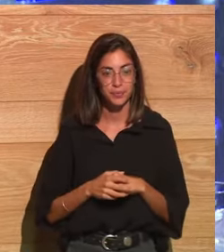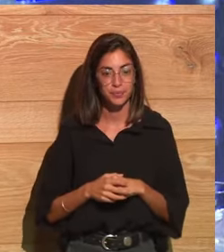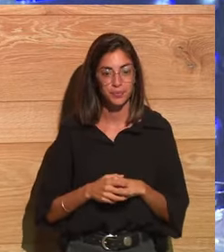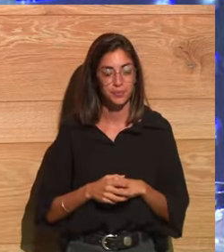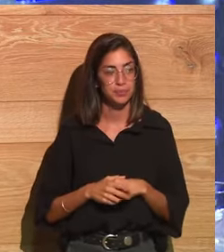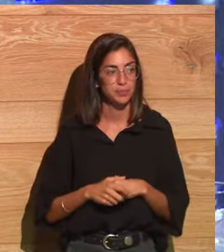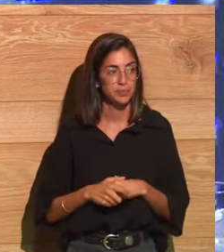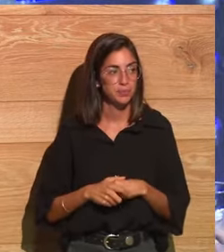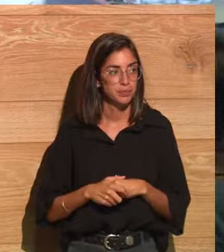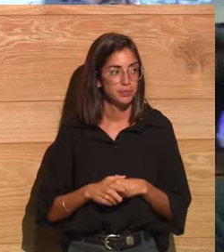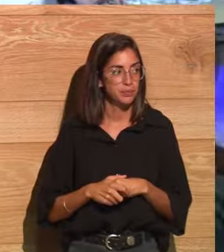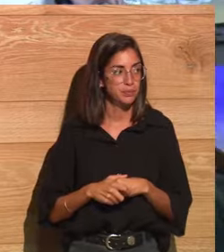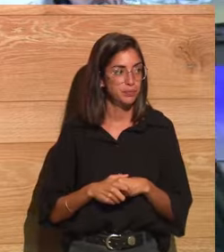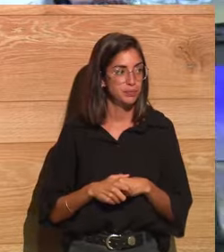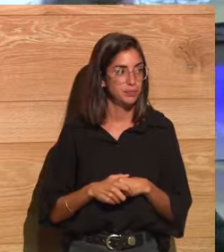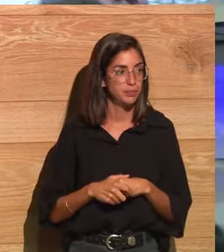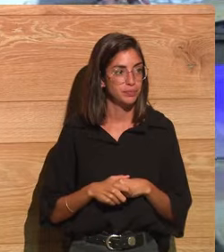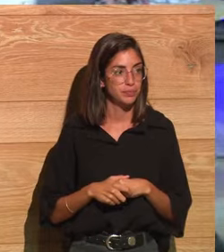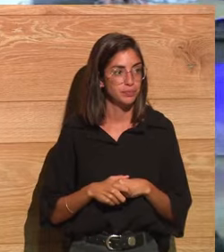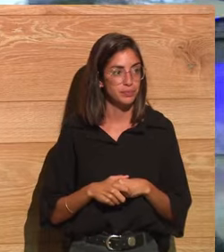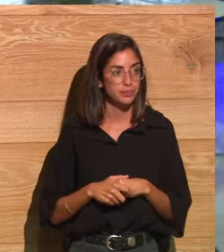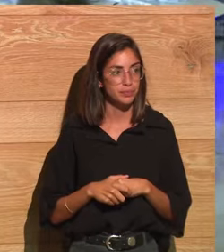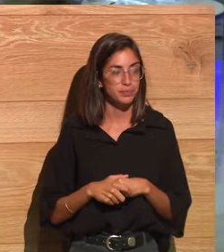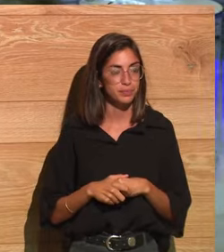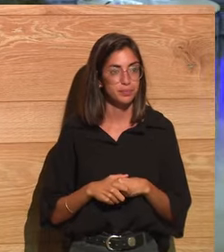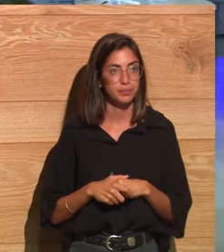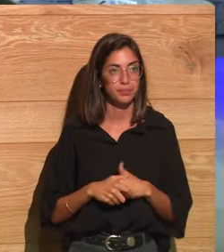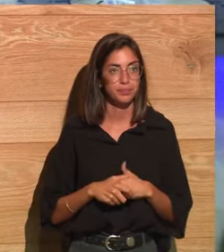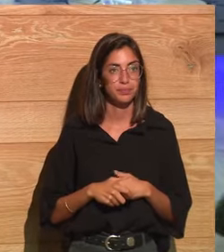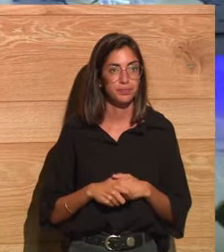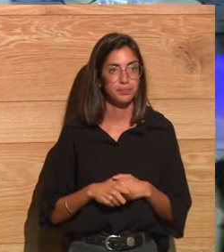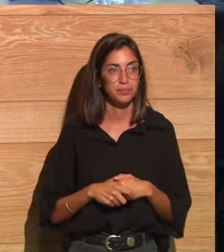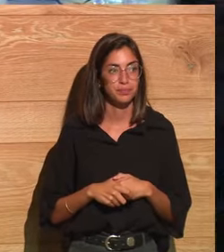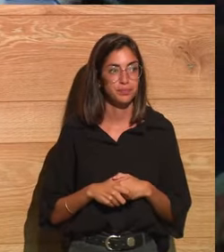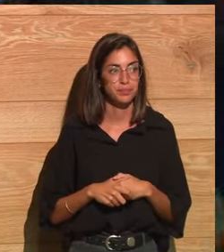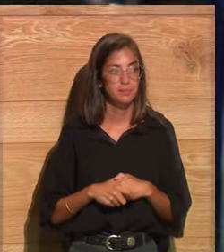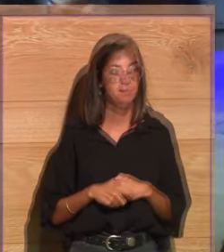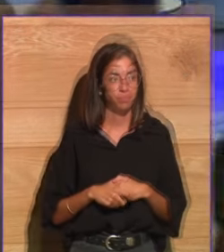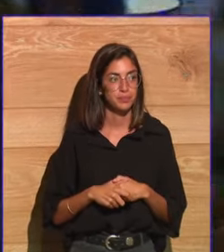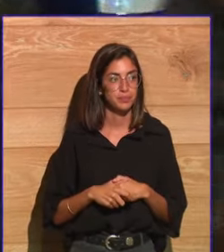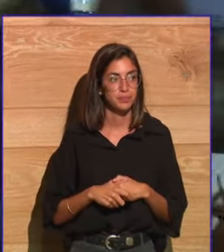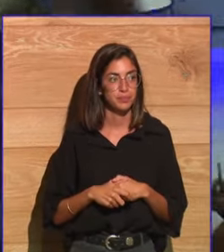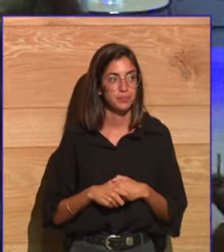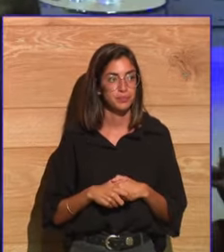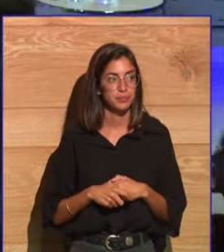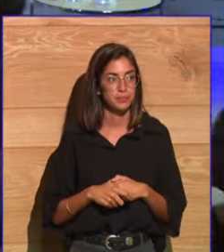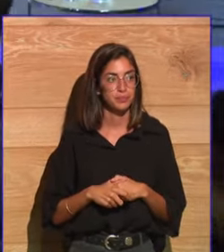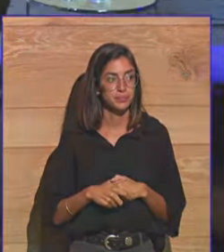Sí, sí.